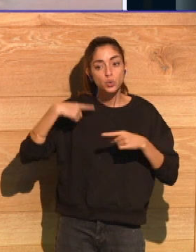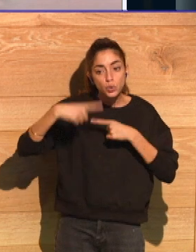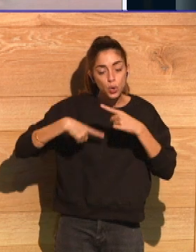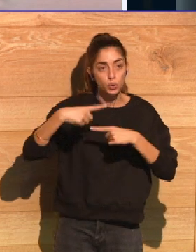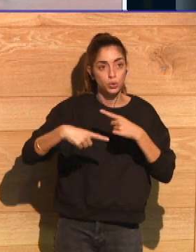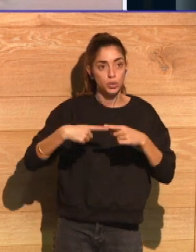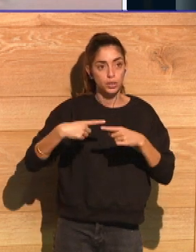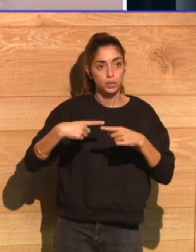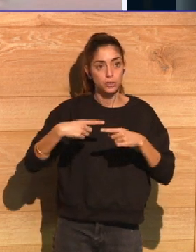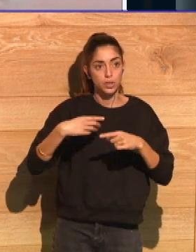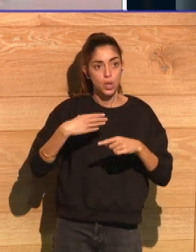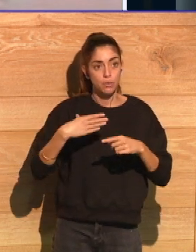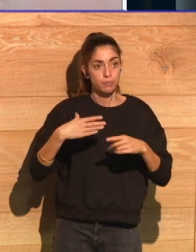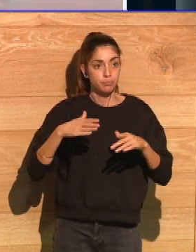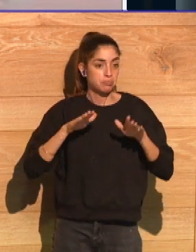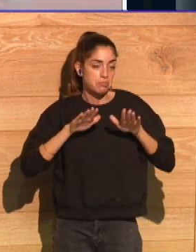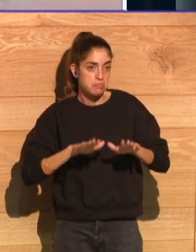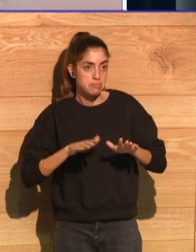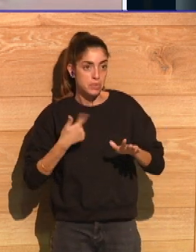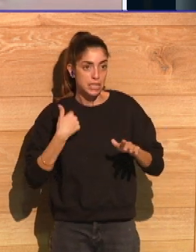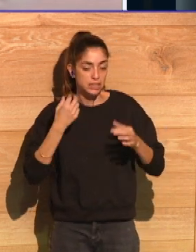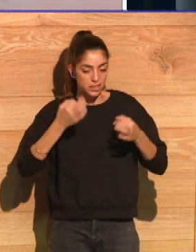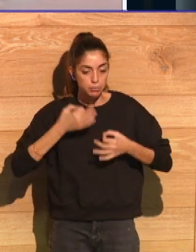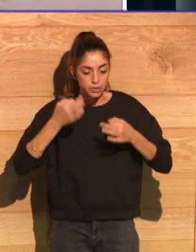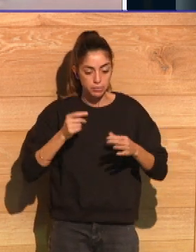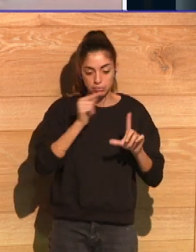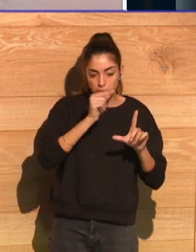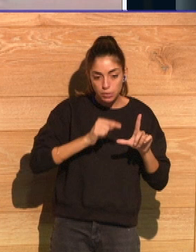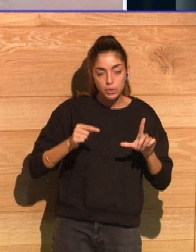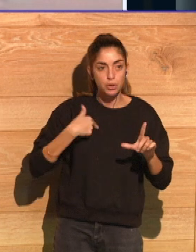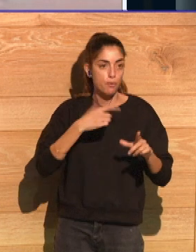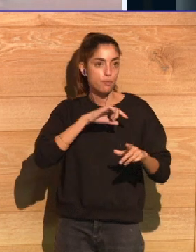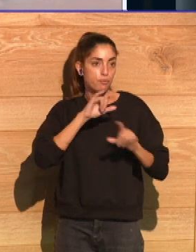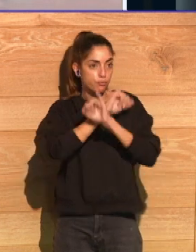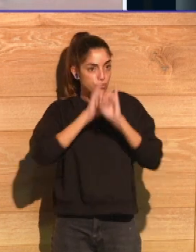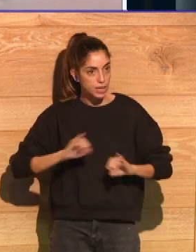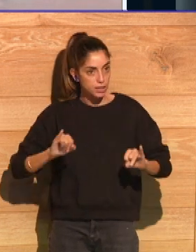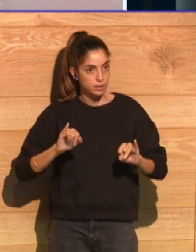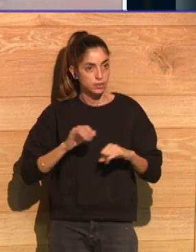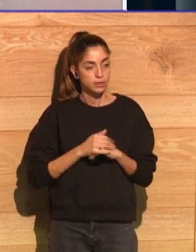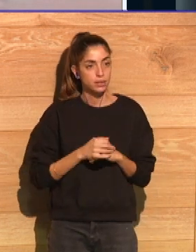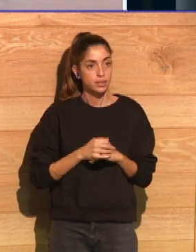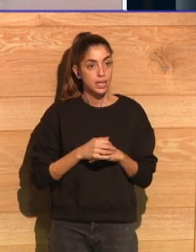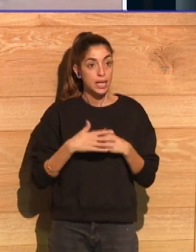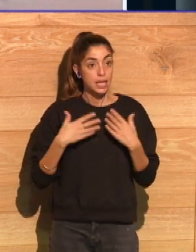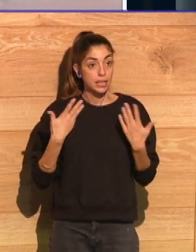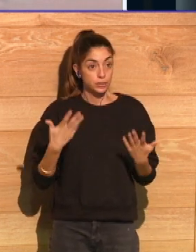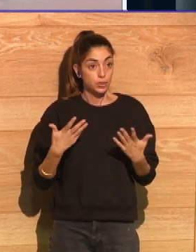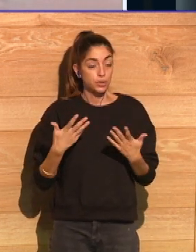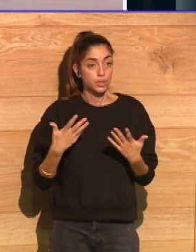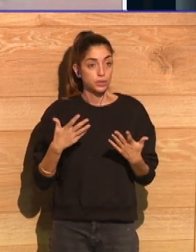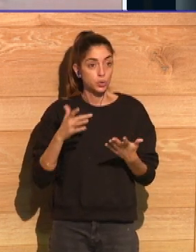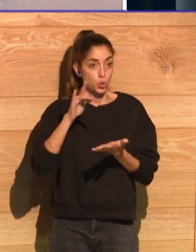con un estado muy estático. Pero yo estaba encantada, estaba feliz cuando dibujaba. Y cuando